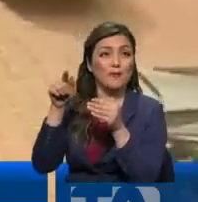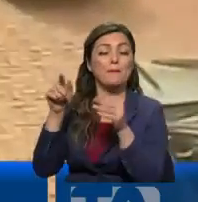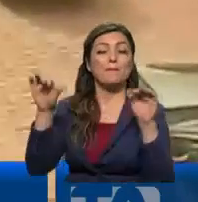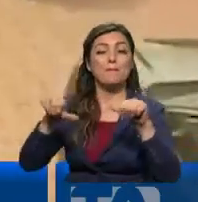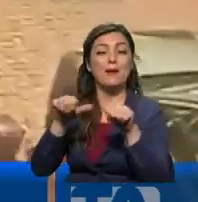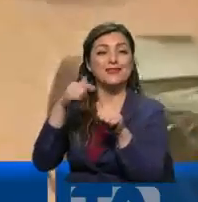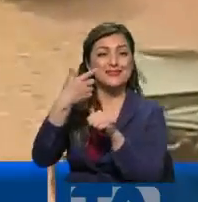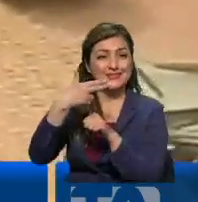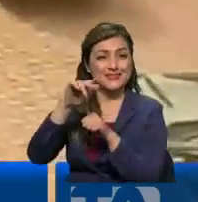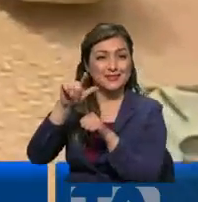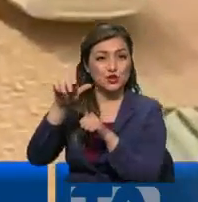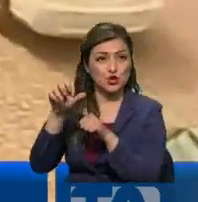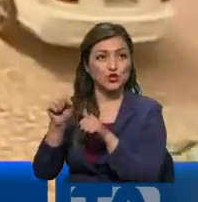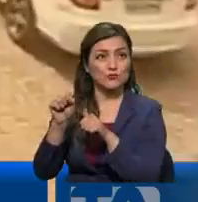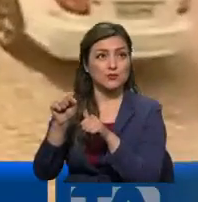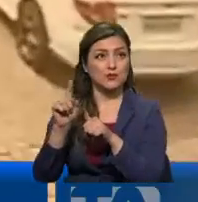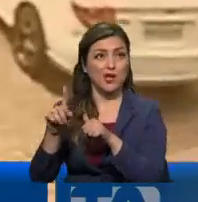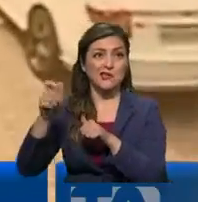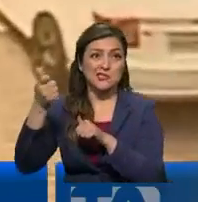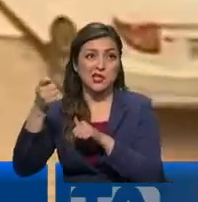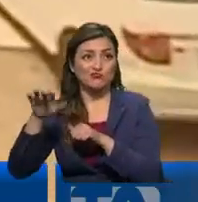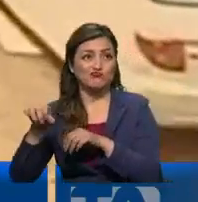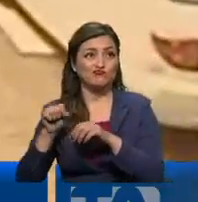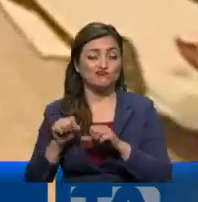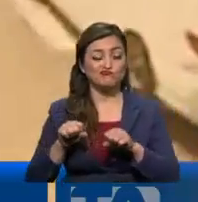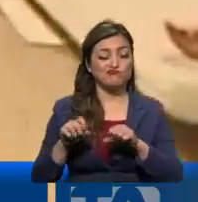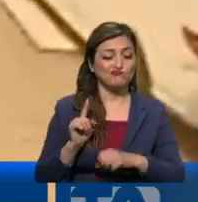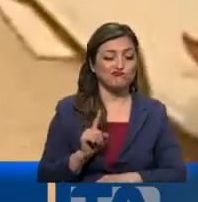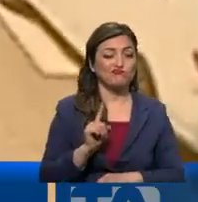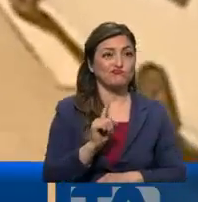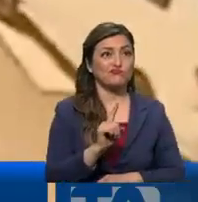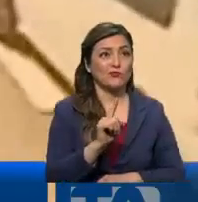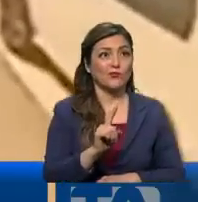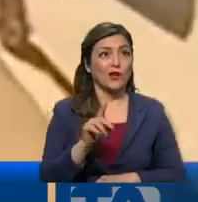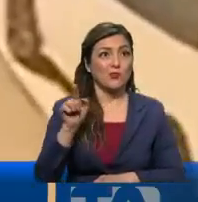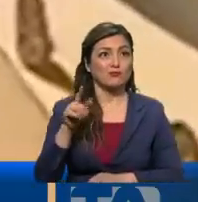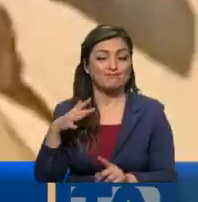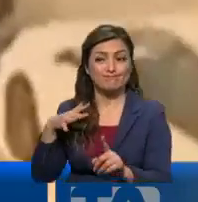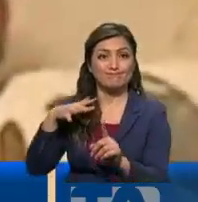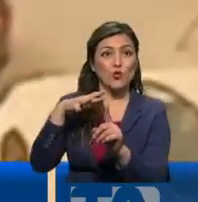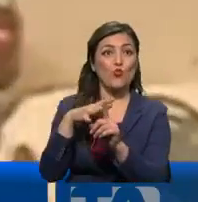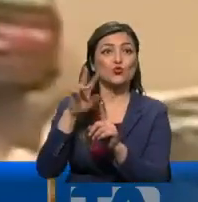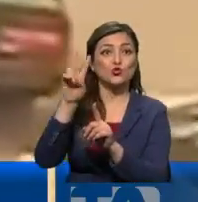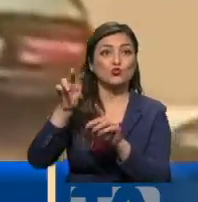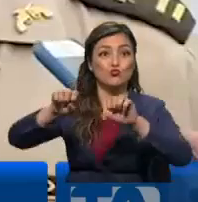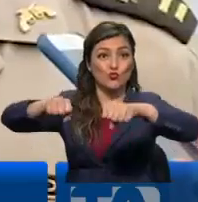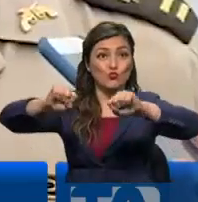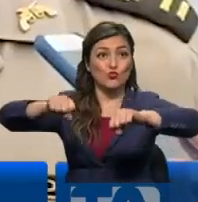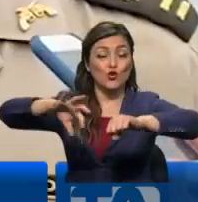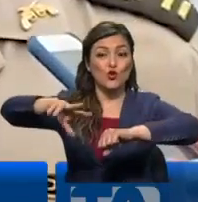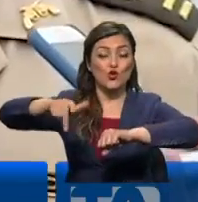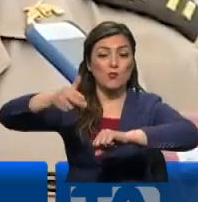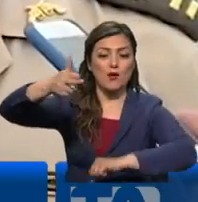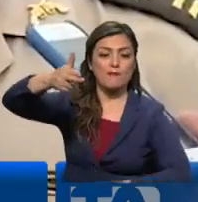abordado por cuatro hombres que se movilizaban en dos motocicletas, que le amenazaron con un arma de fuego para sustraerle el dinero. Por lo